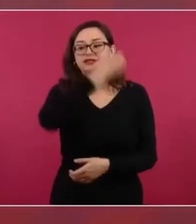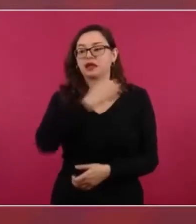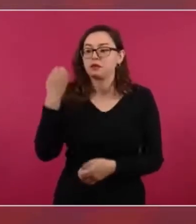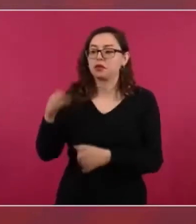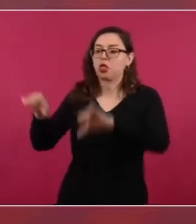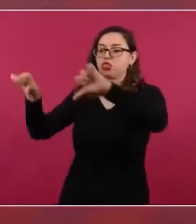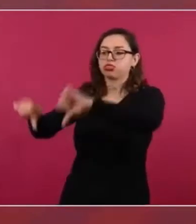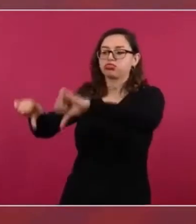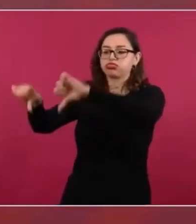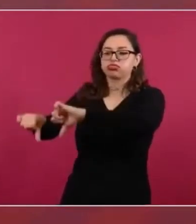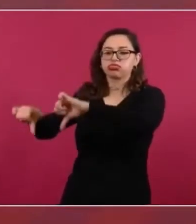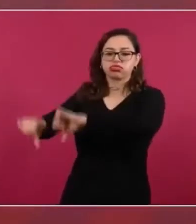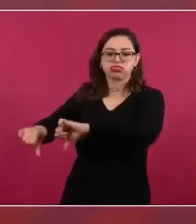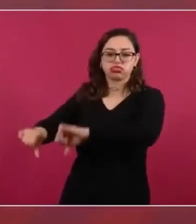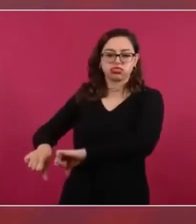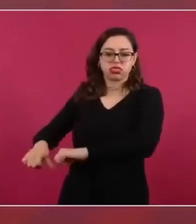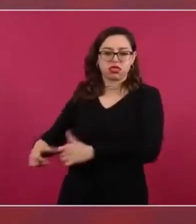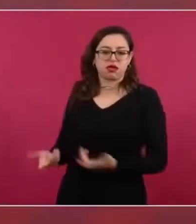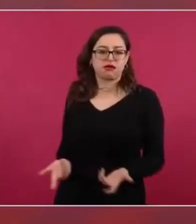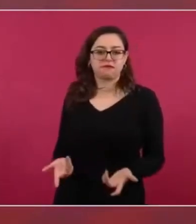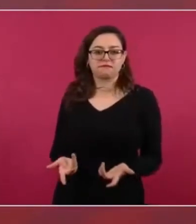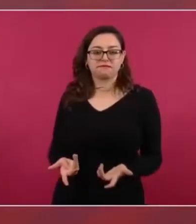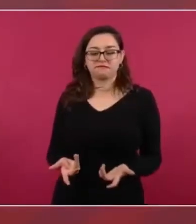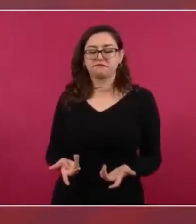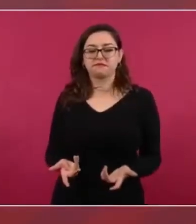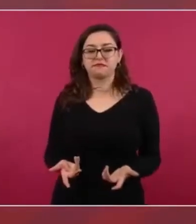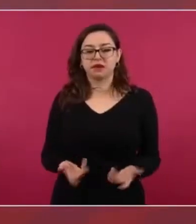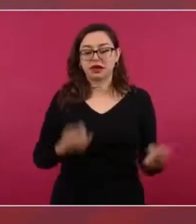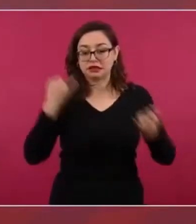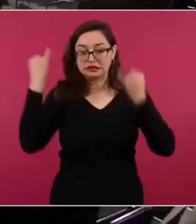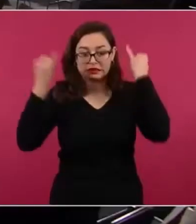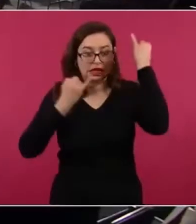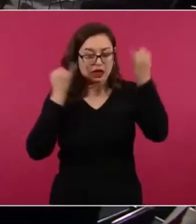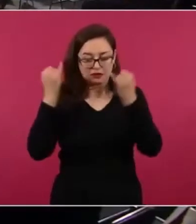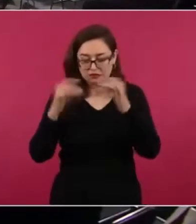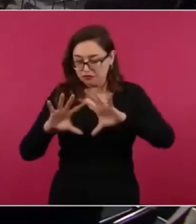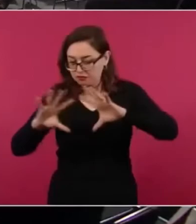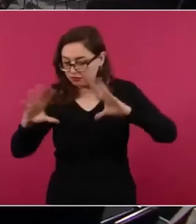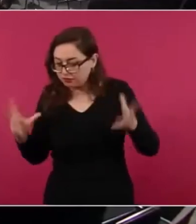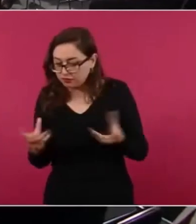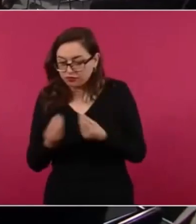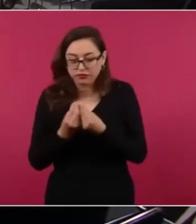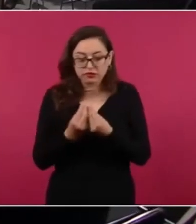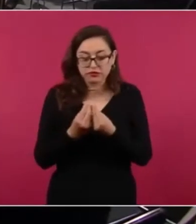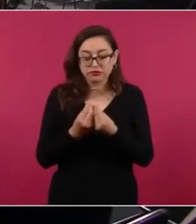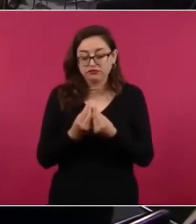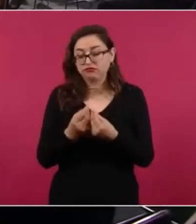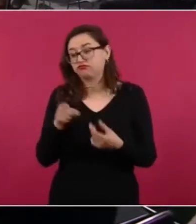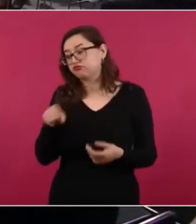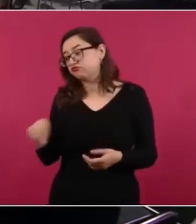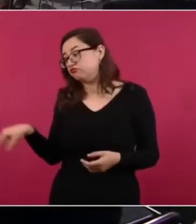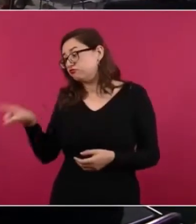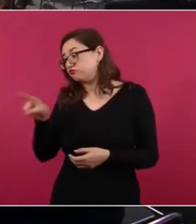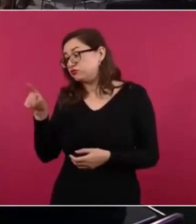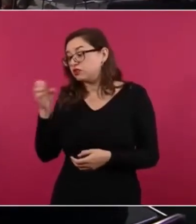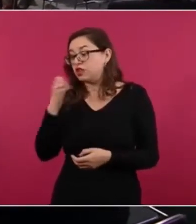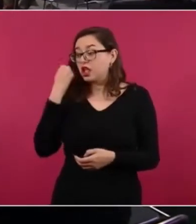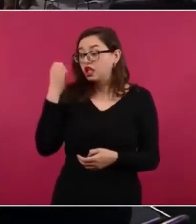y utilizaron el de la excelencia, que estudien nada más